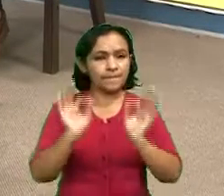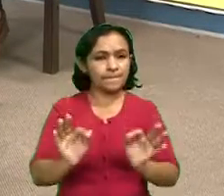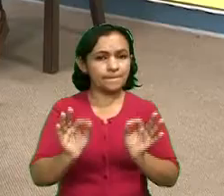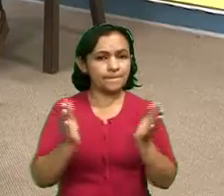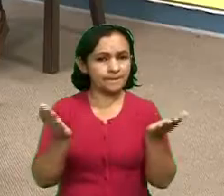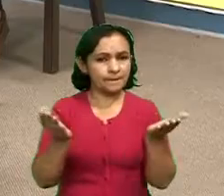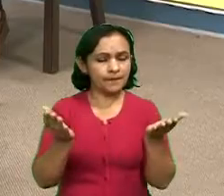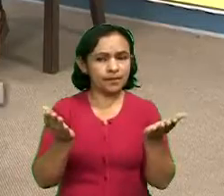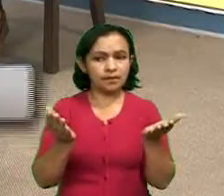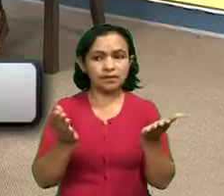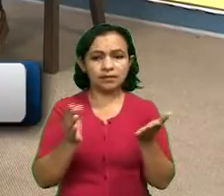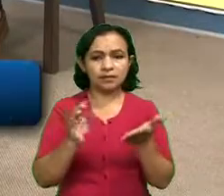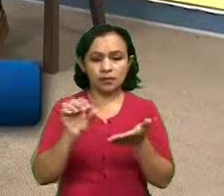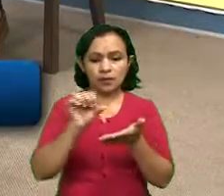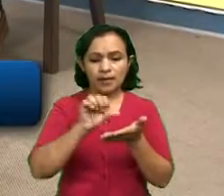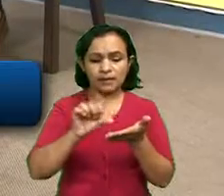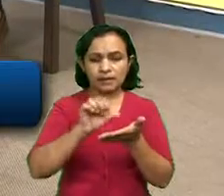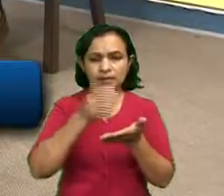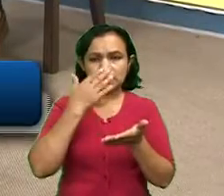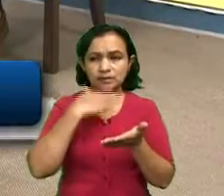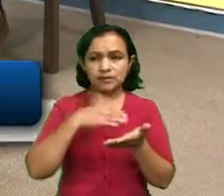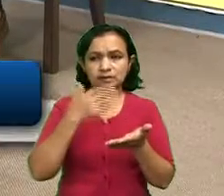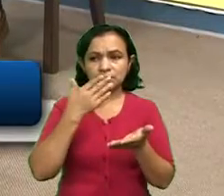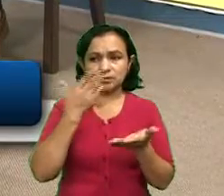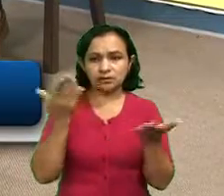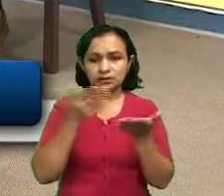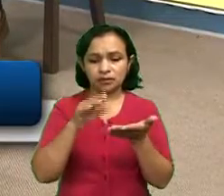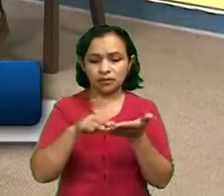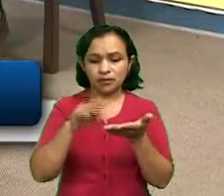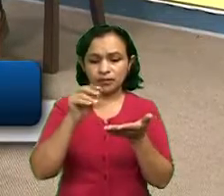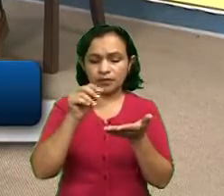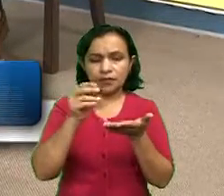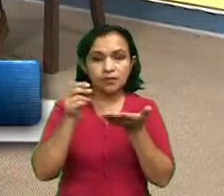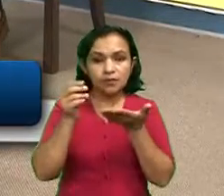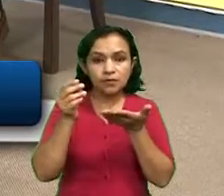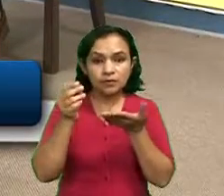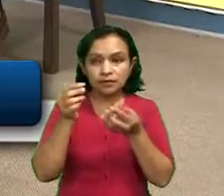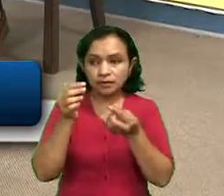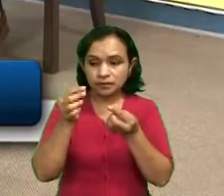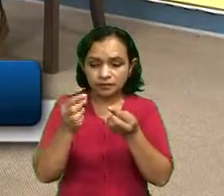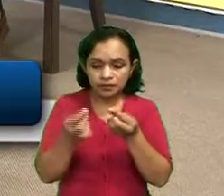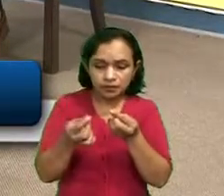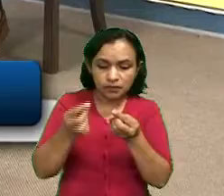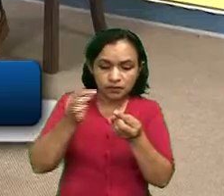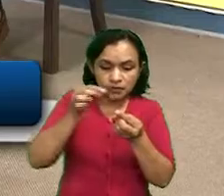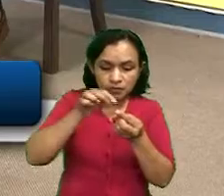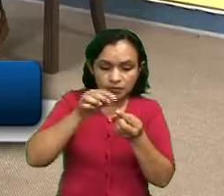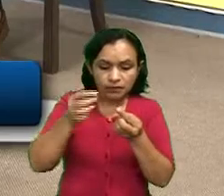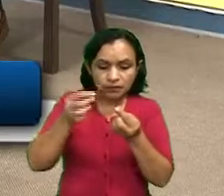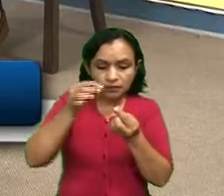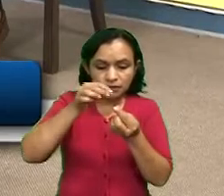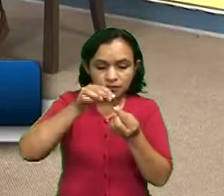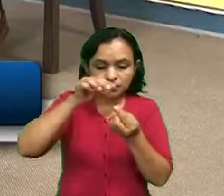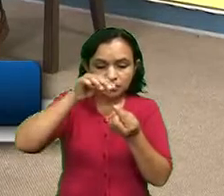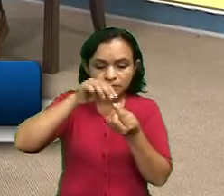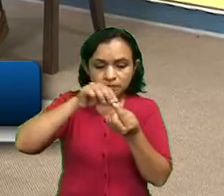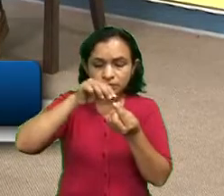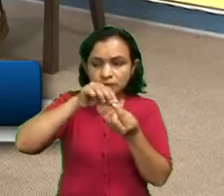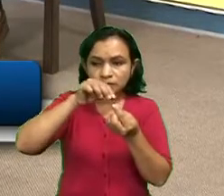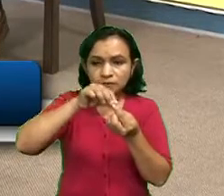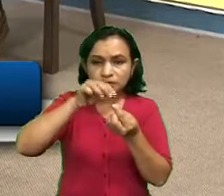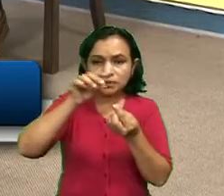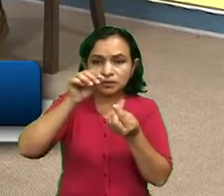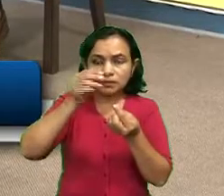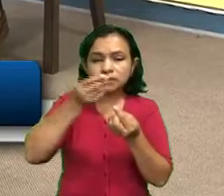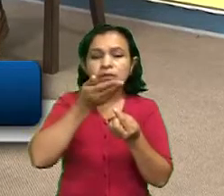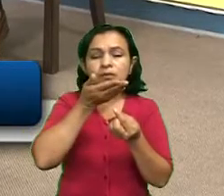Entonces, eso es un riesgo que se lleva. Esa es una forma criminal. ¿Cómo vas a tomar aserrín la persona? Sí, porque llenan la cápsula de cualquier producto, a veces es harina.